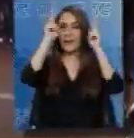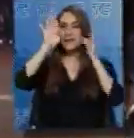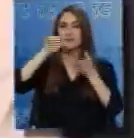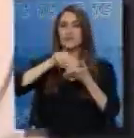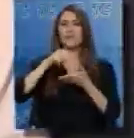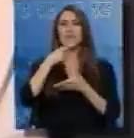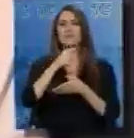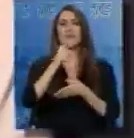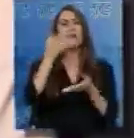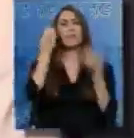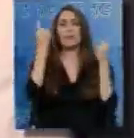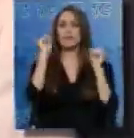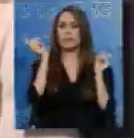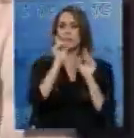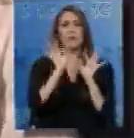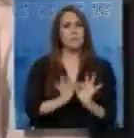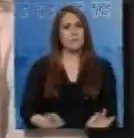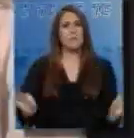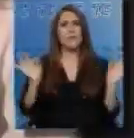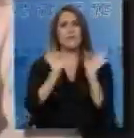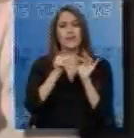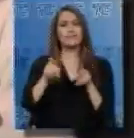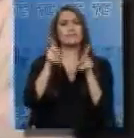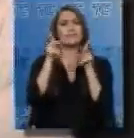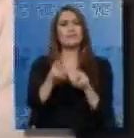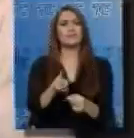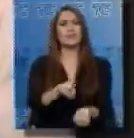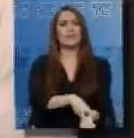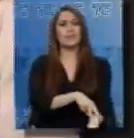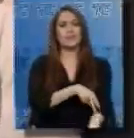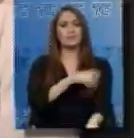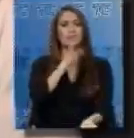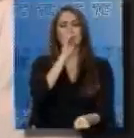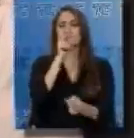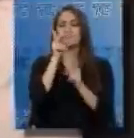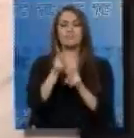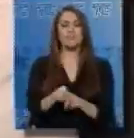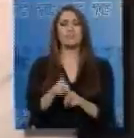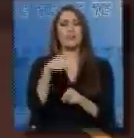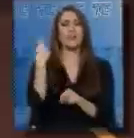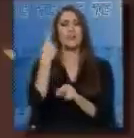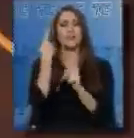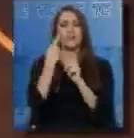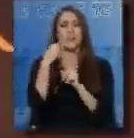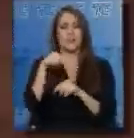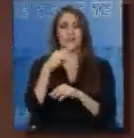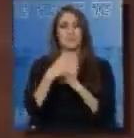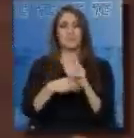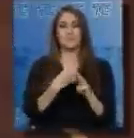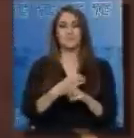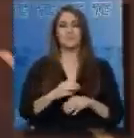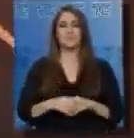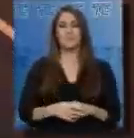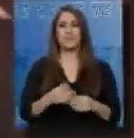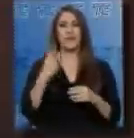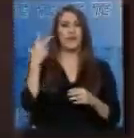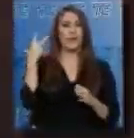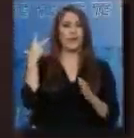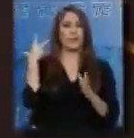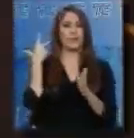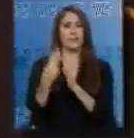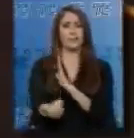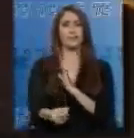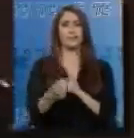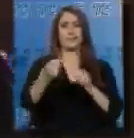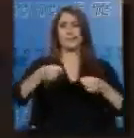debe perder. Realmente es muy importante rescatar esas tradiciones que nos hacen únicos en el mundo. A toda velocidad, los